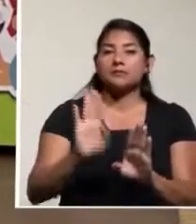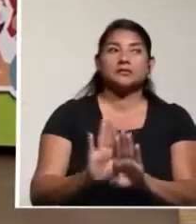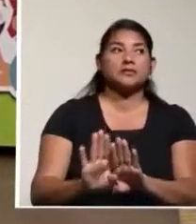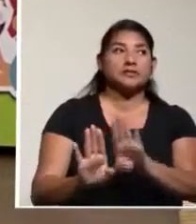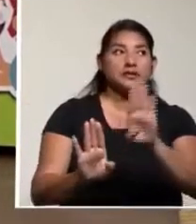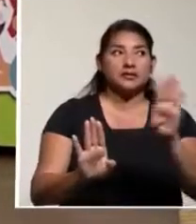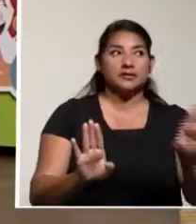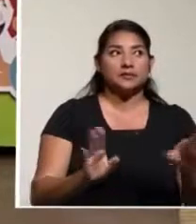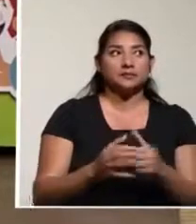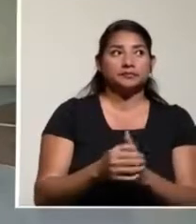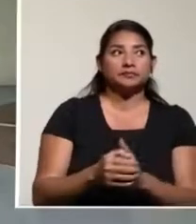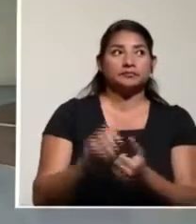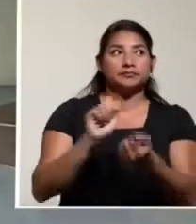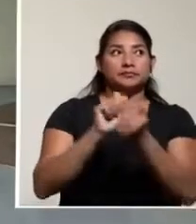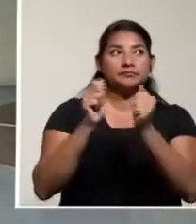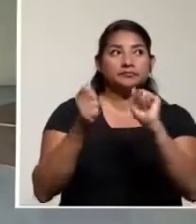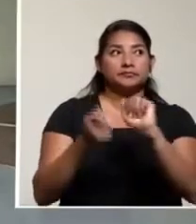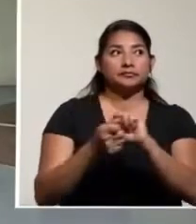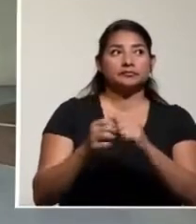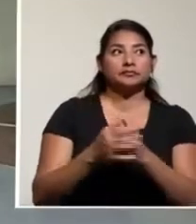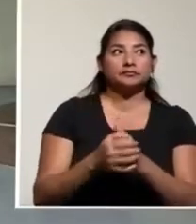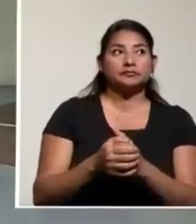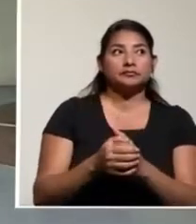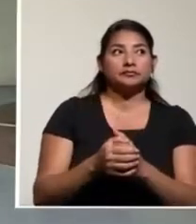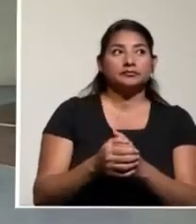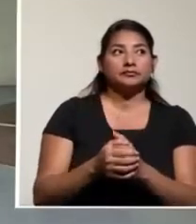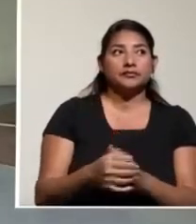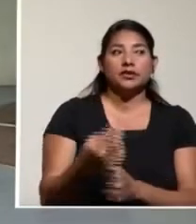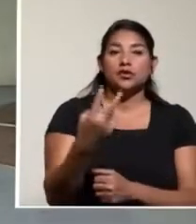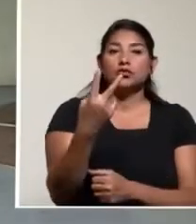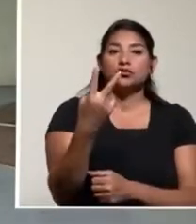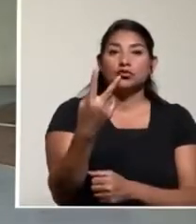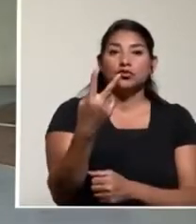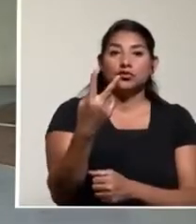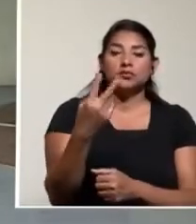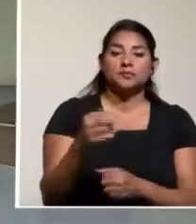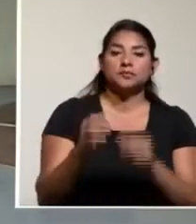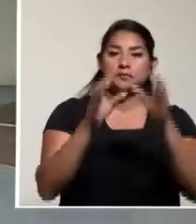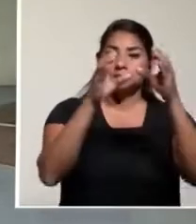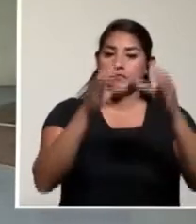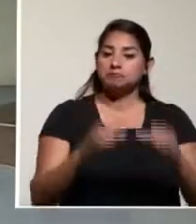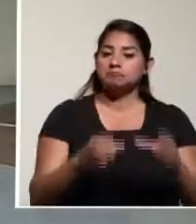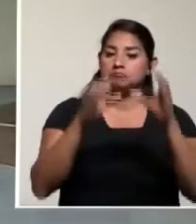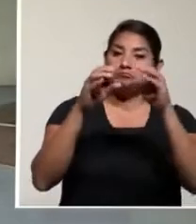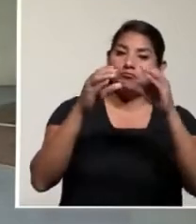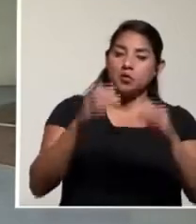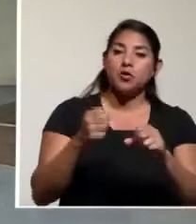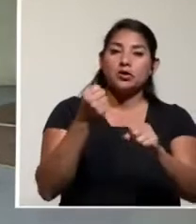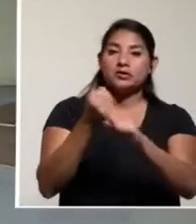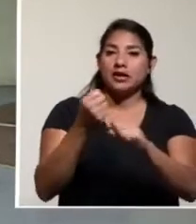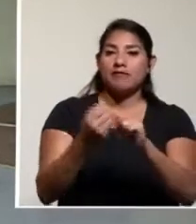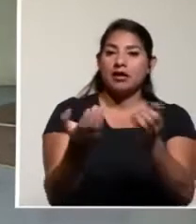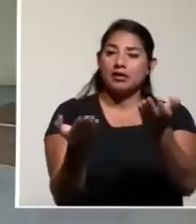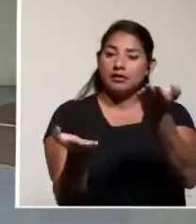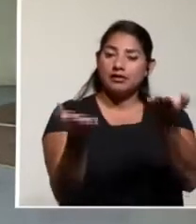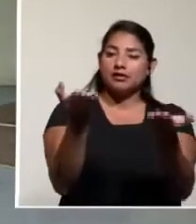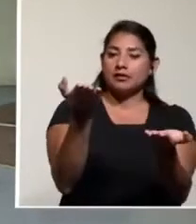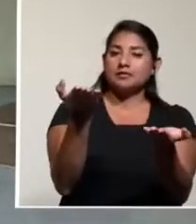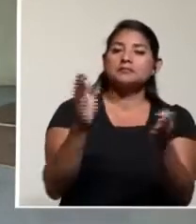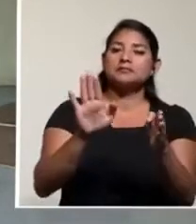Y cambio. Los dos lados de nuestro cuerpo trabajan